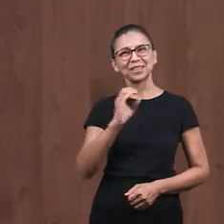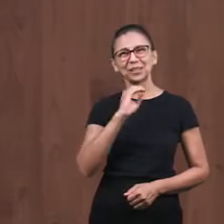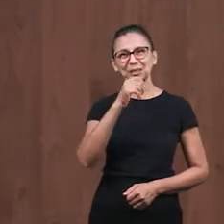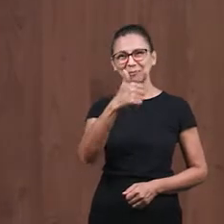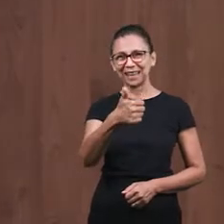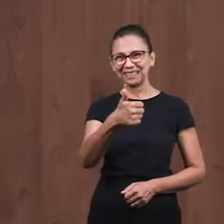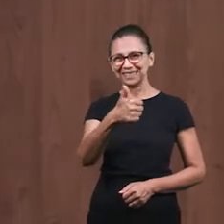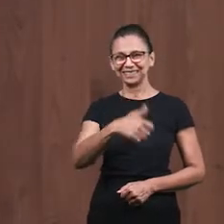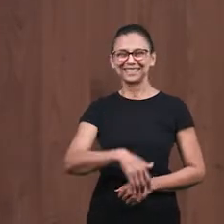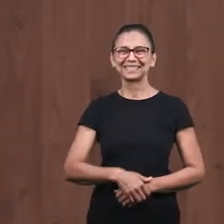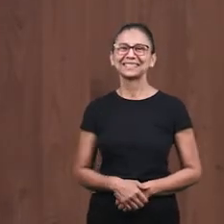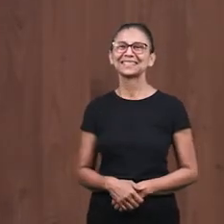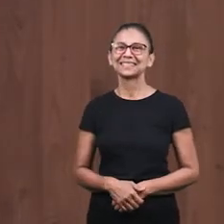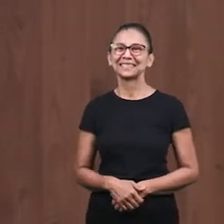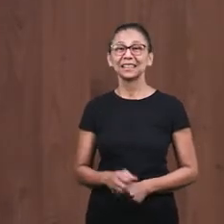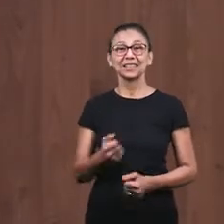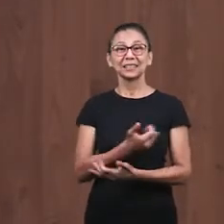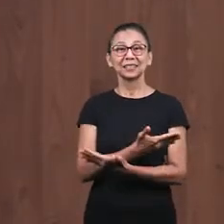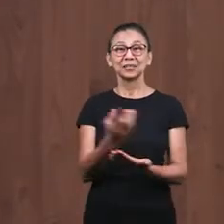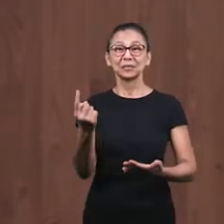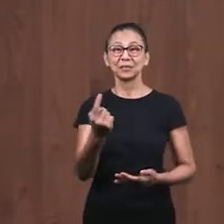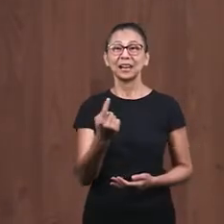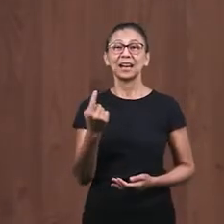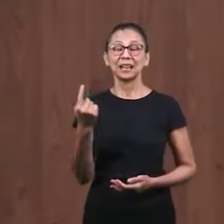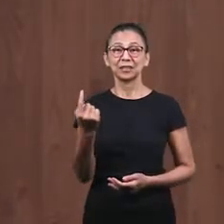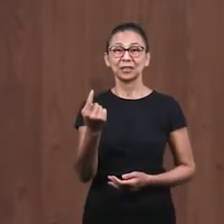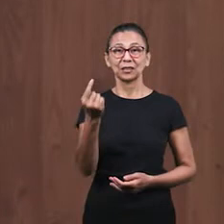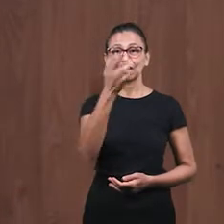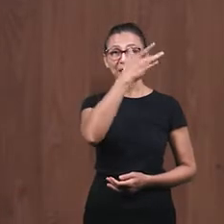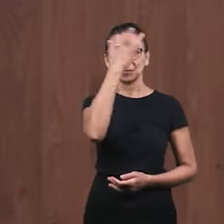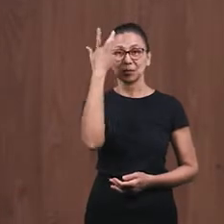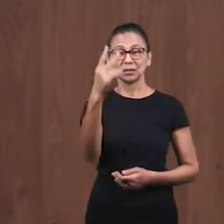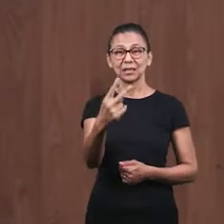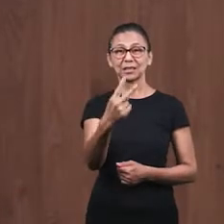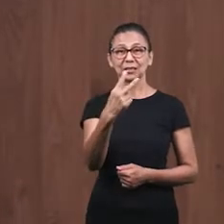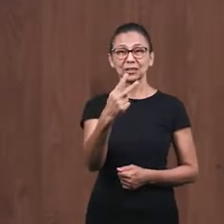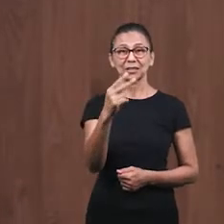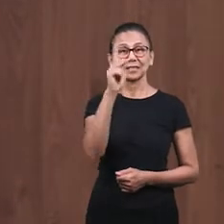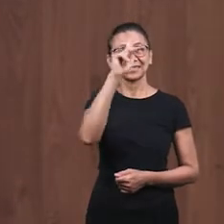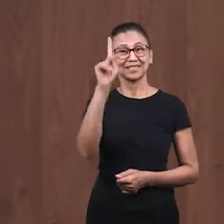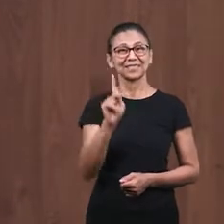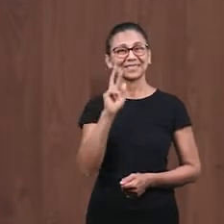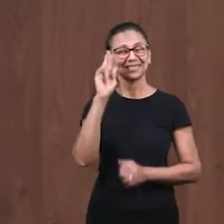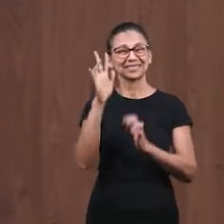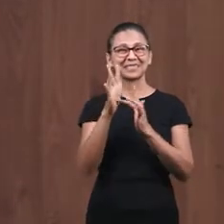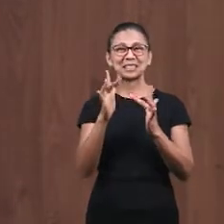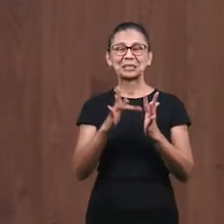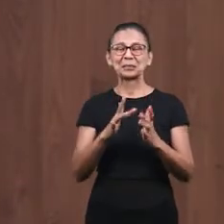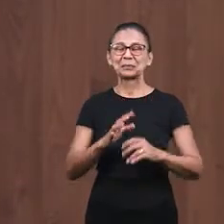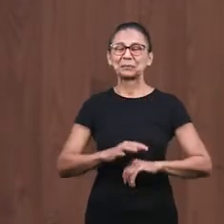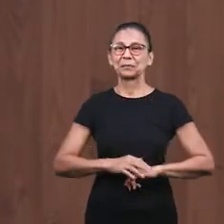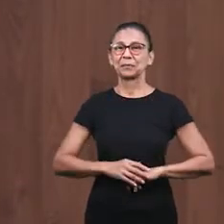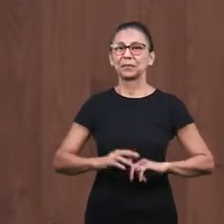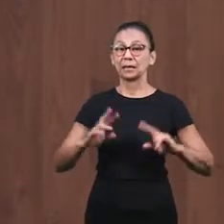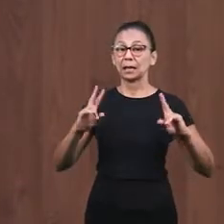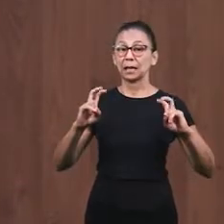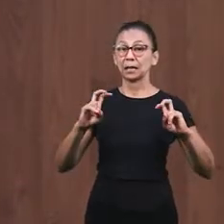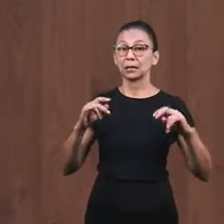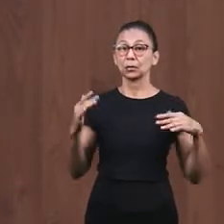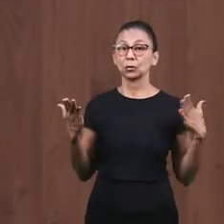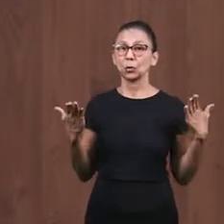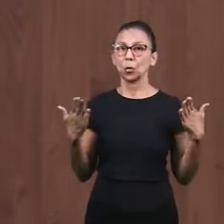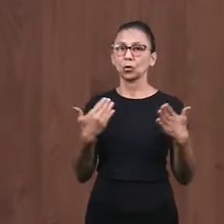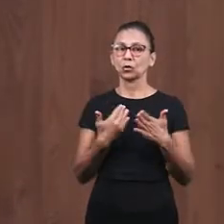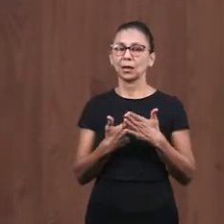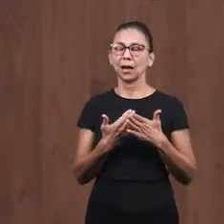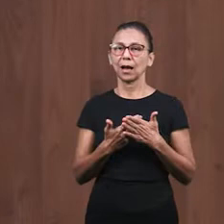niños, ¿están bien? Yo saludo a todas las personas que nos están viendo con la paz del Señor Jesús.